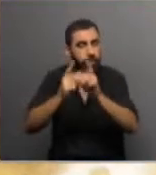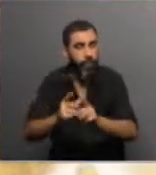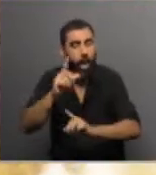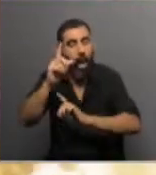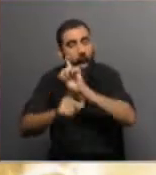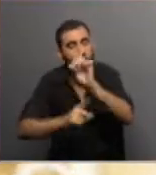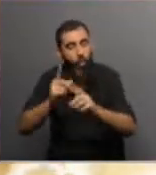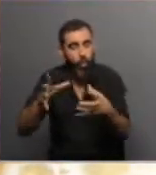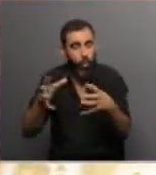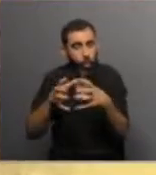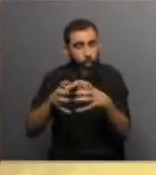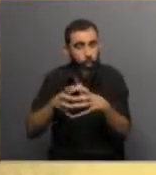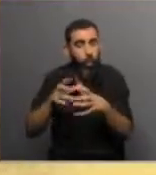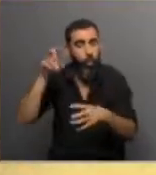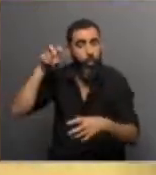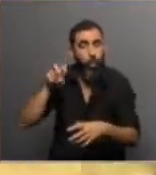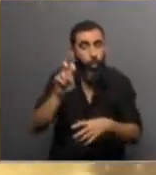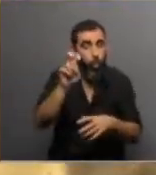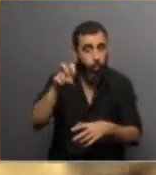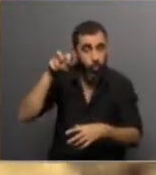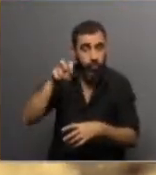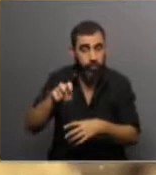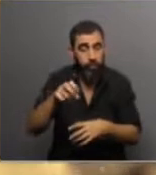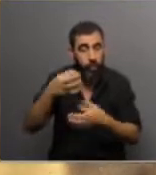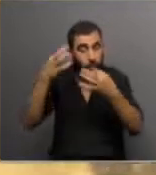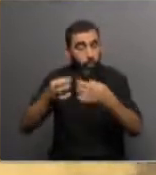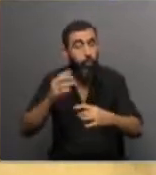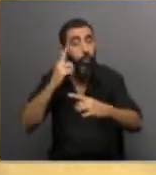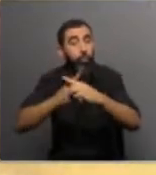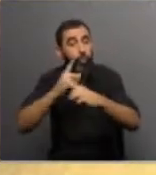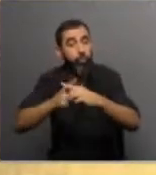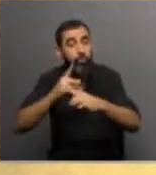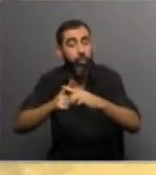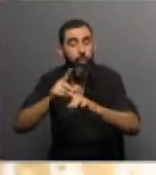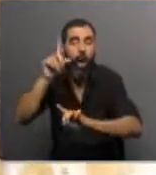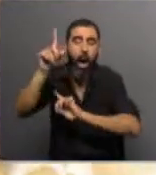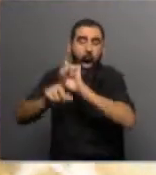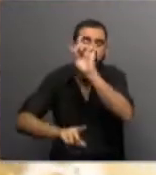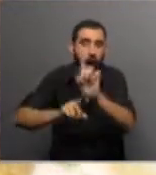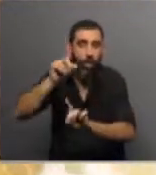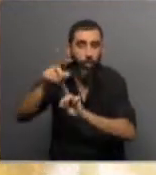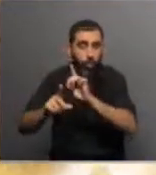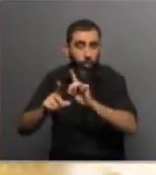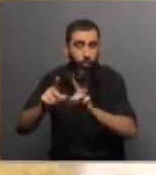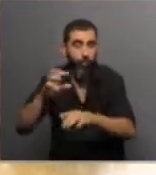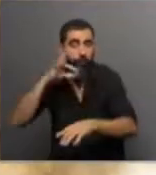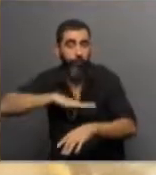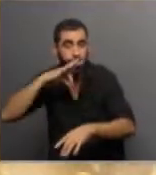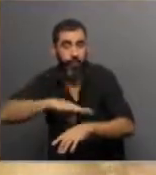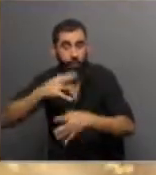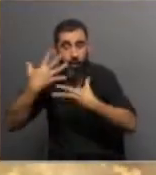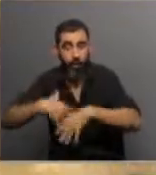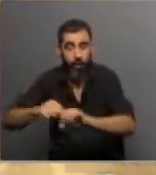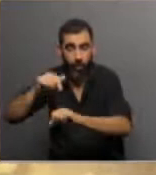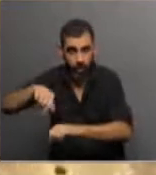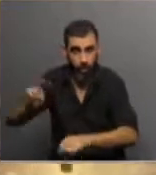algunas colonias murciélagos que habían resultado positivos para algunos de los arbovirus que ya habíamos detectado en el